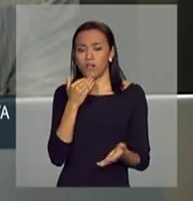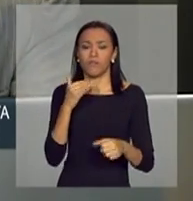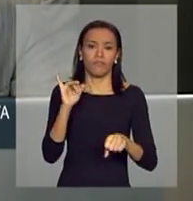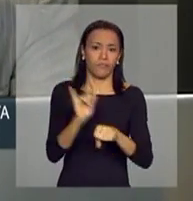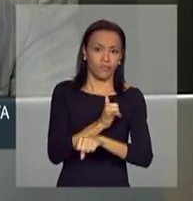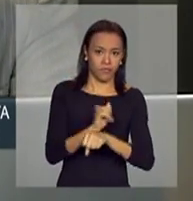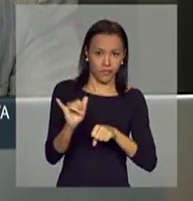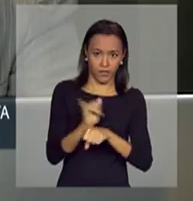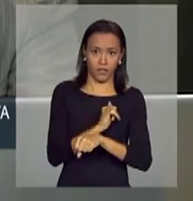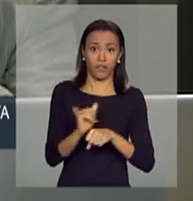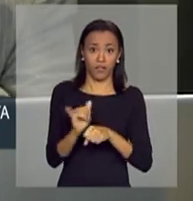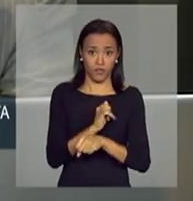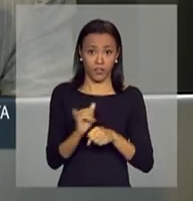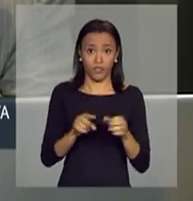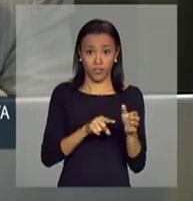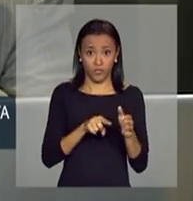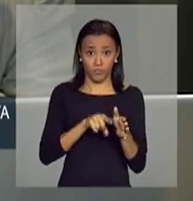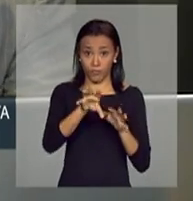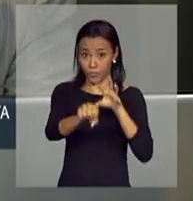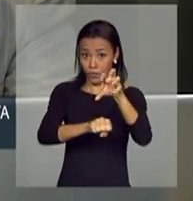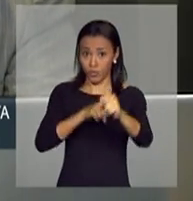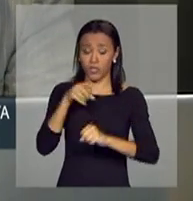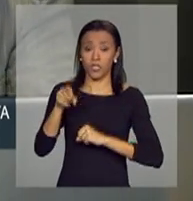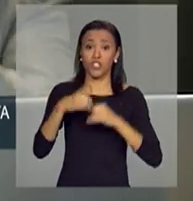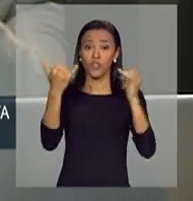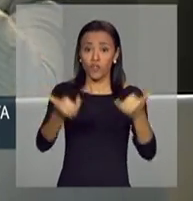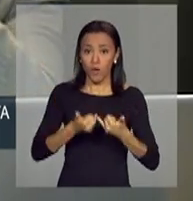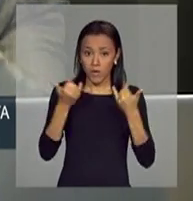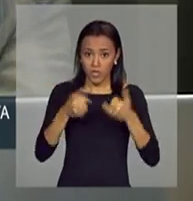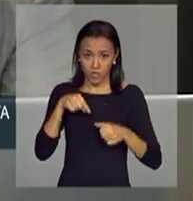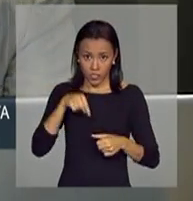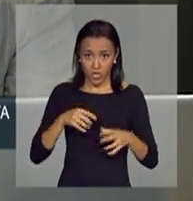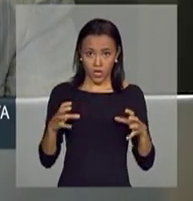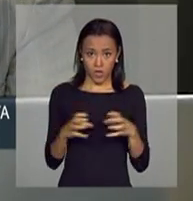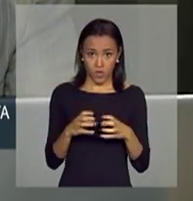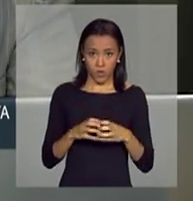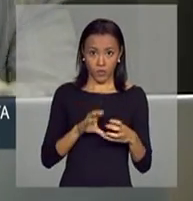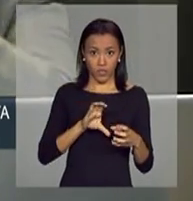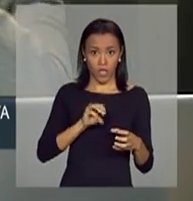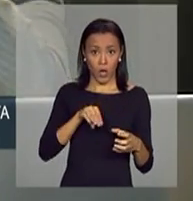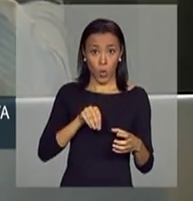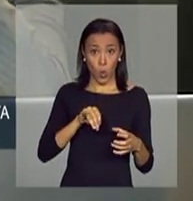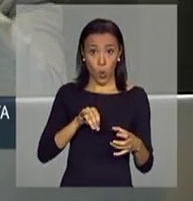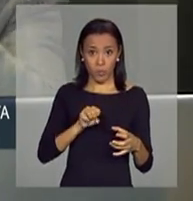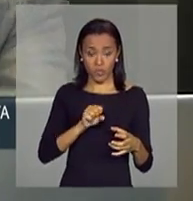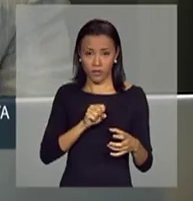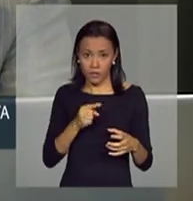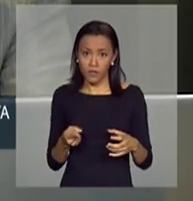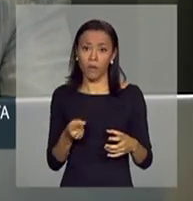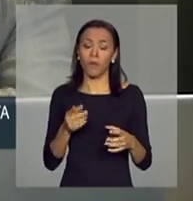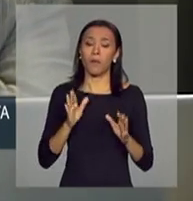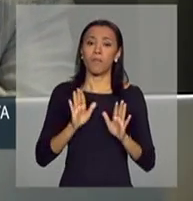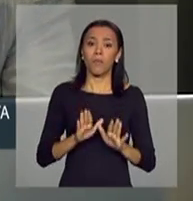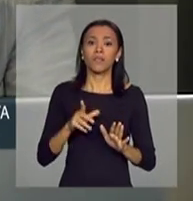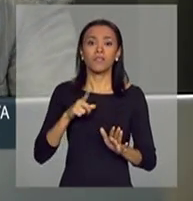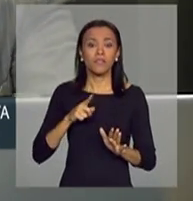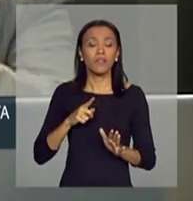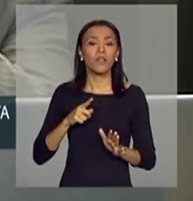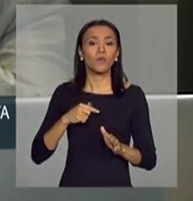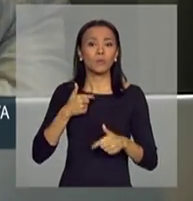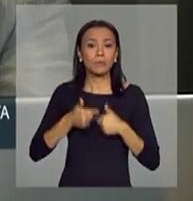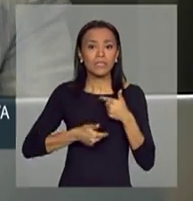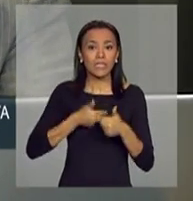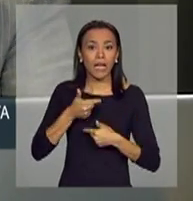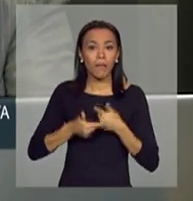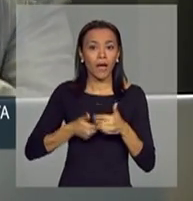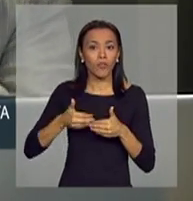es distinta. La insuficiencia es que hay un aparato sistemático y una burocracia sistemática para mantener las cosas